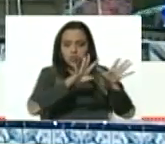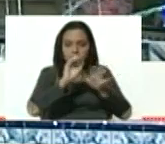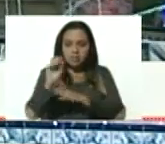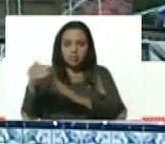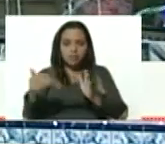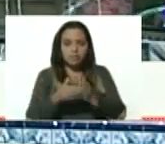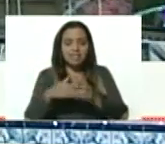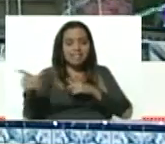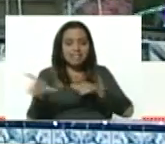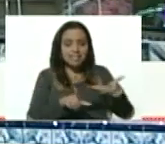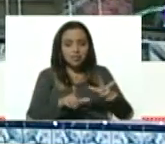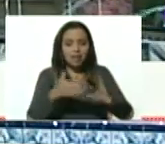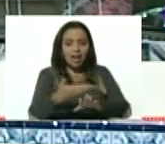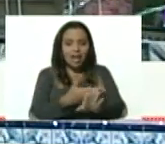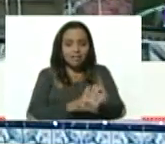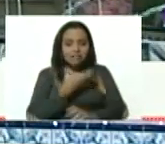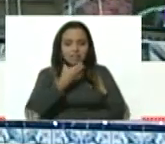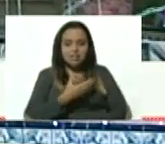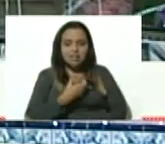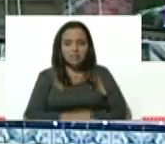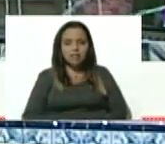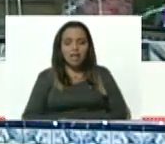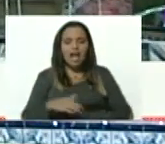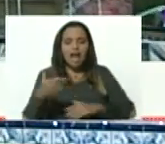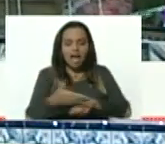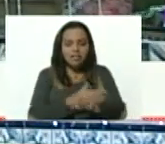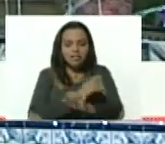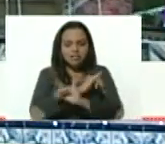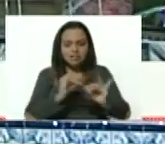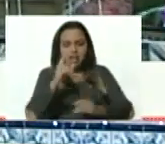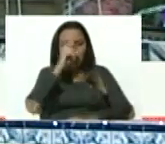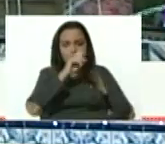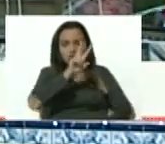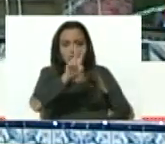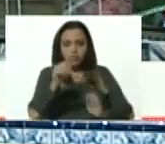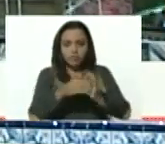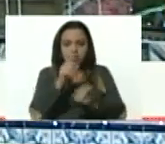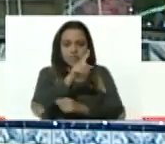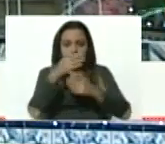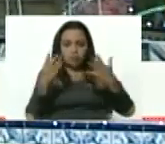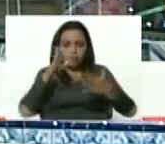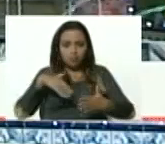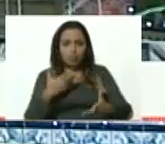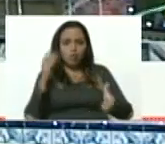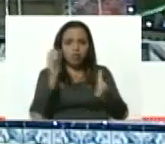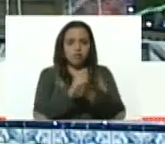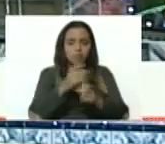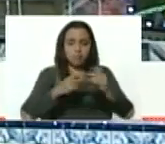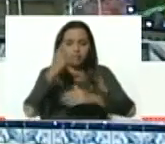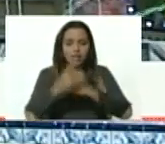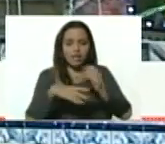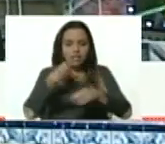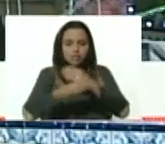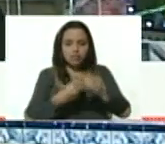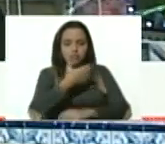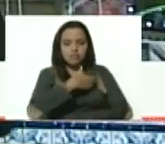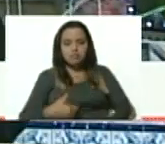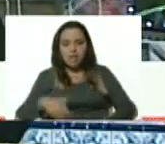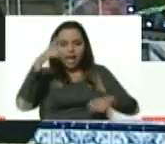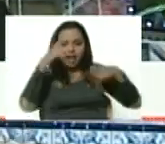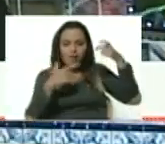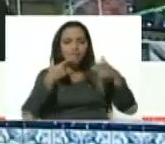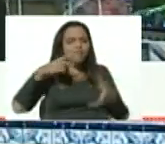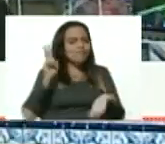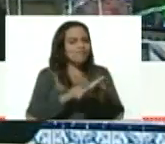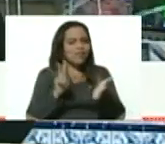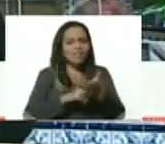en diciembre, antes que finalice el 2019... para cumplir la meta del plan de la patria colocada por el comandante Chávez, es un